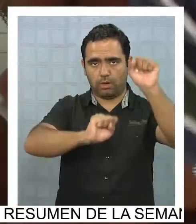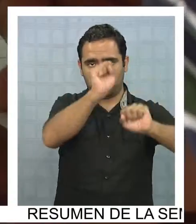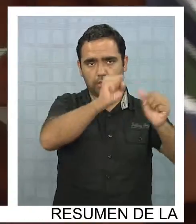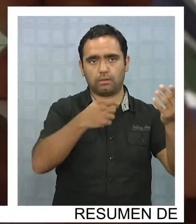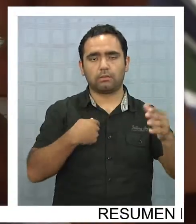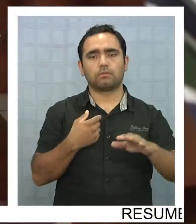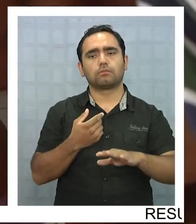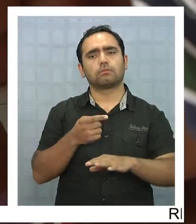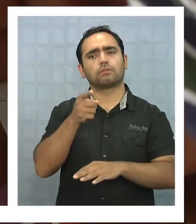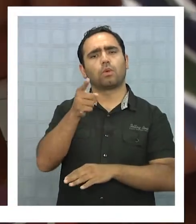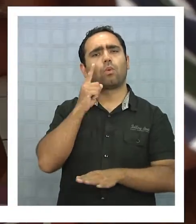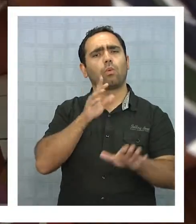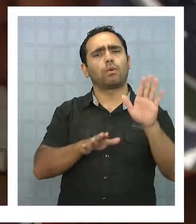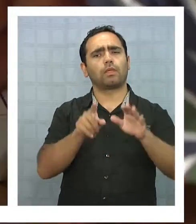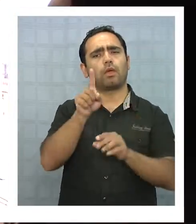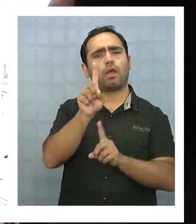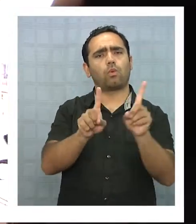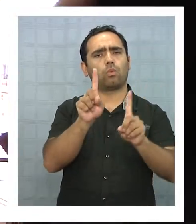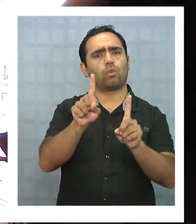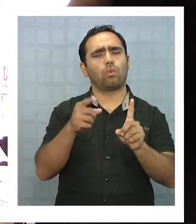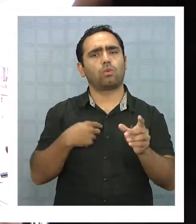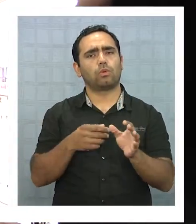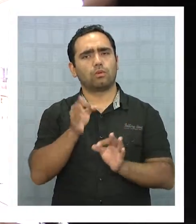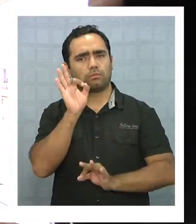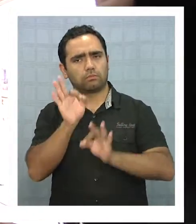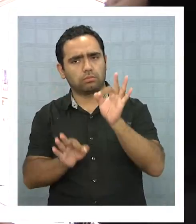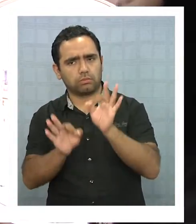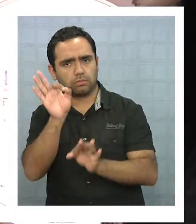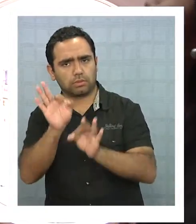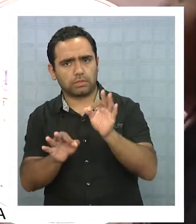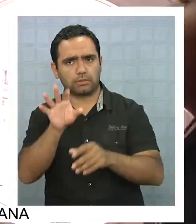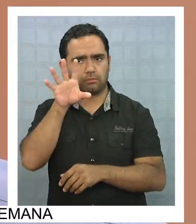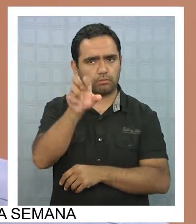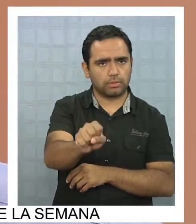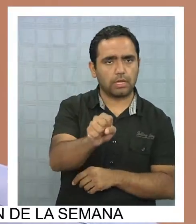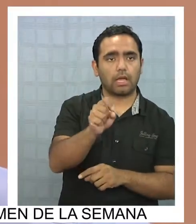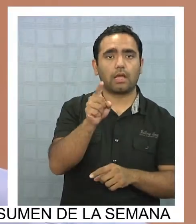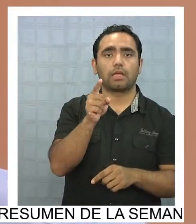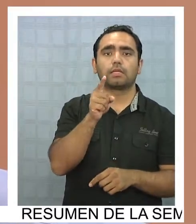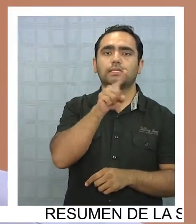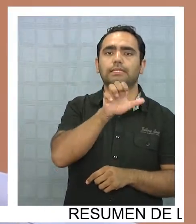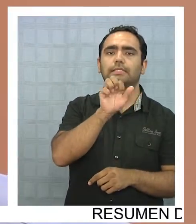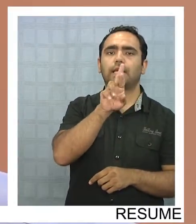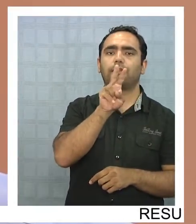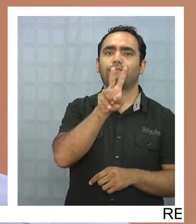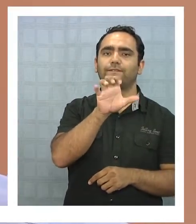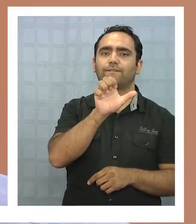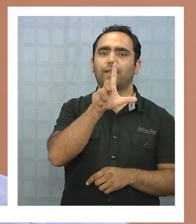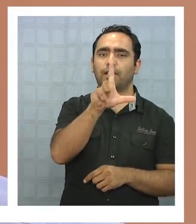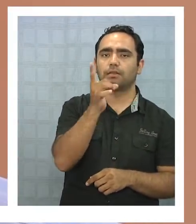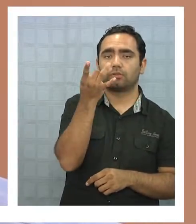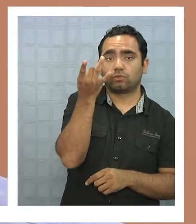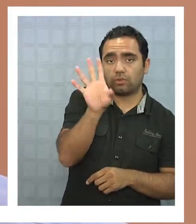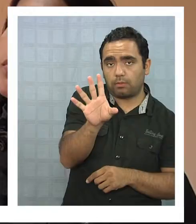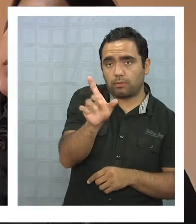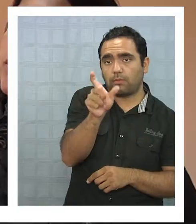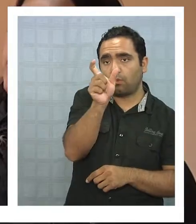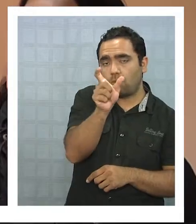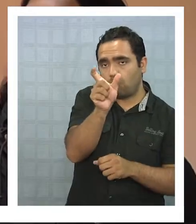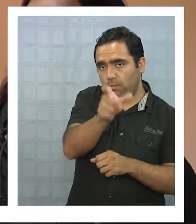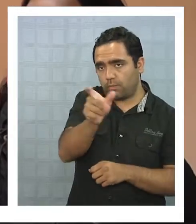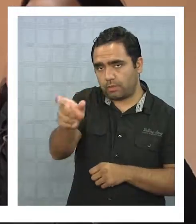por antecedentes judiciales. Según el CERVEL, solo pueden llegar hasta esa instancia los que cumplan